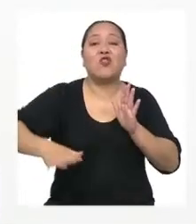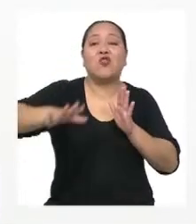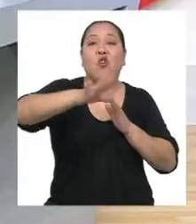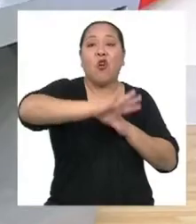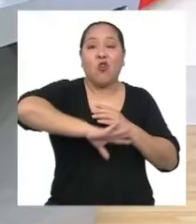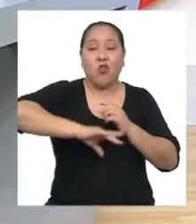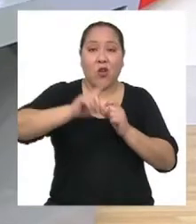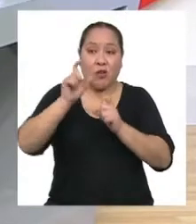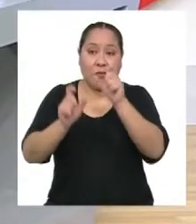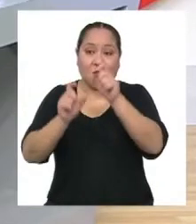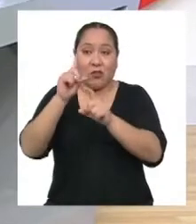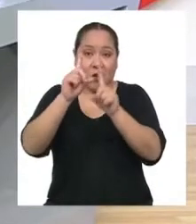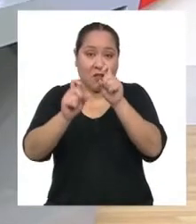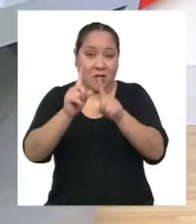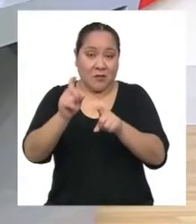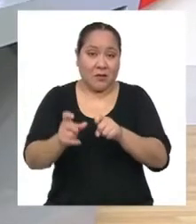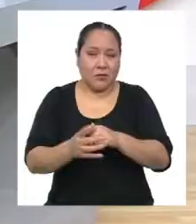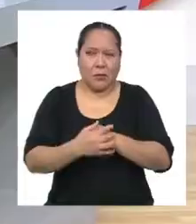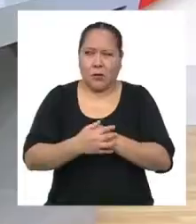entrevistados?